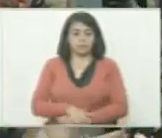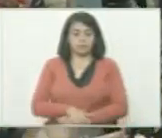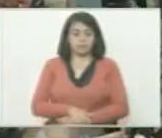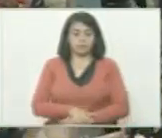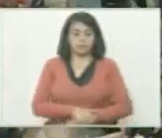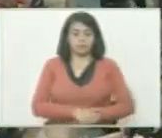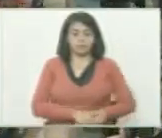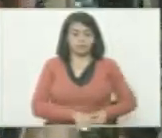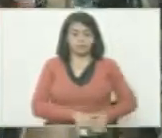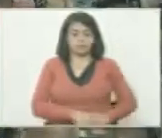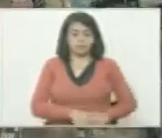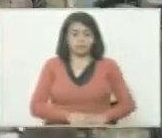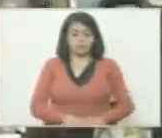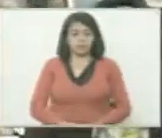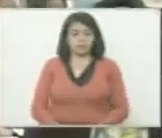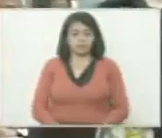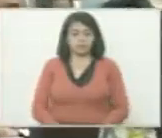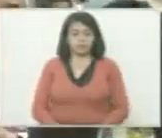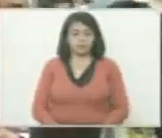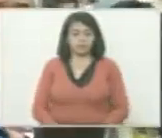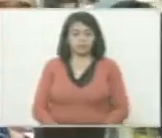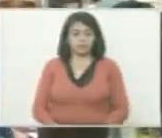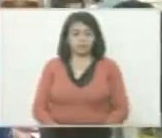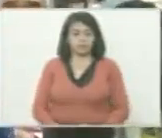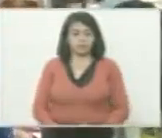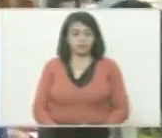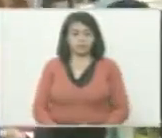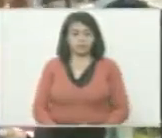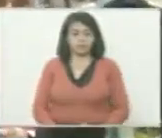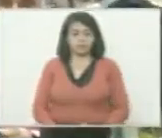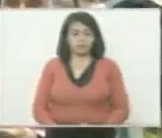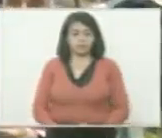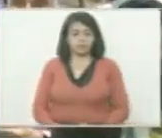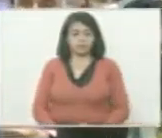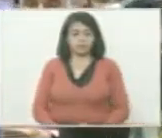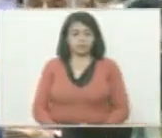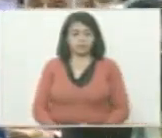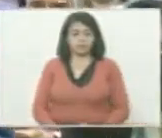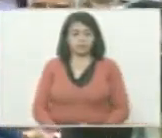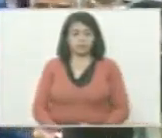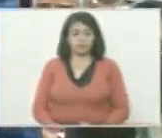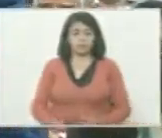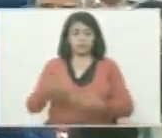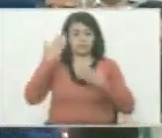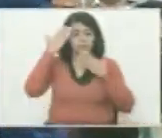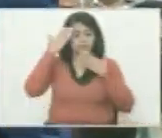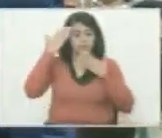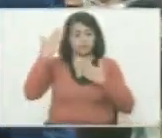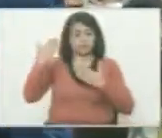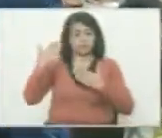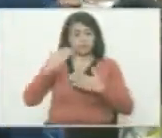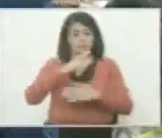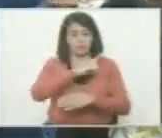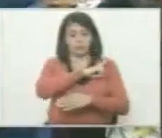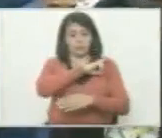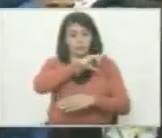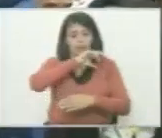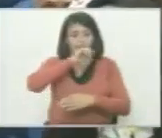Ohayou gozaimasu, hajime mashite, watashi wa Sánchez des. Un saludo a nuestra Junta